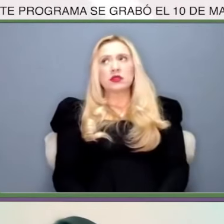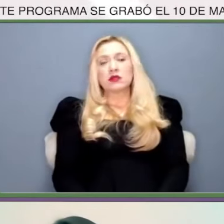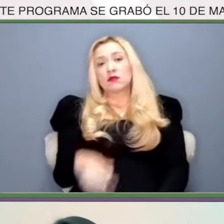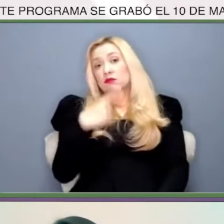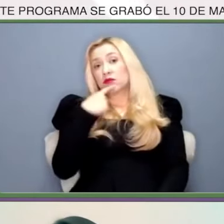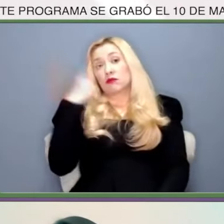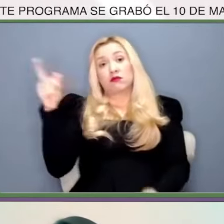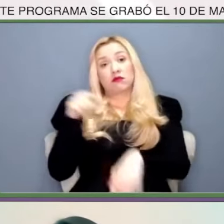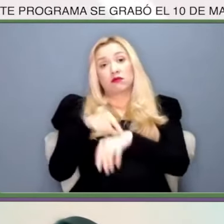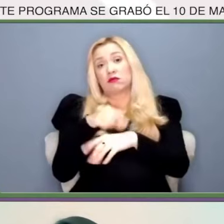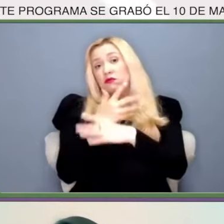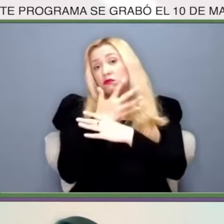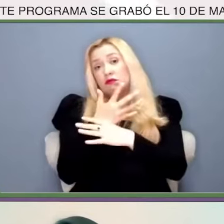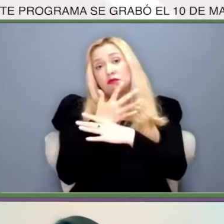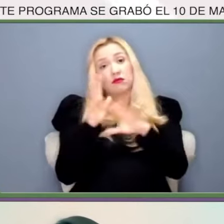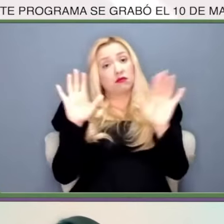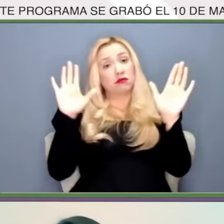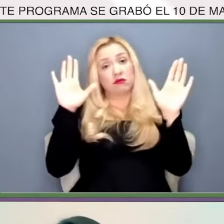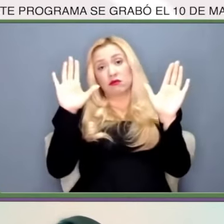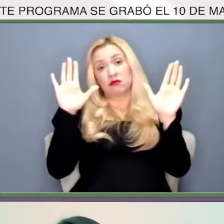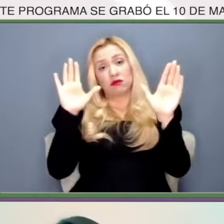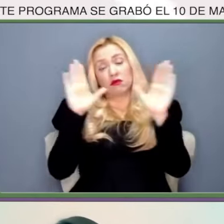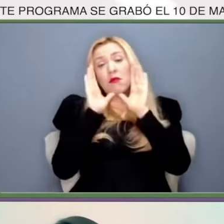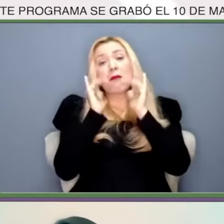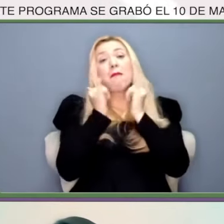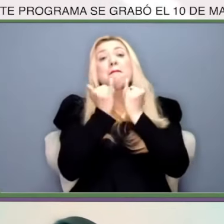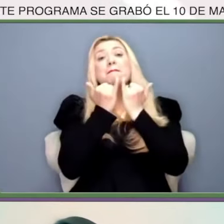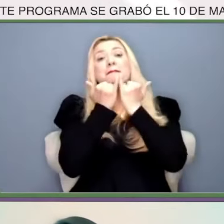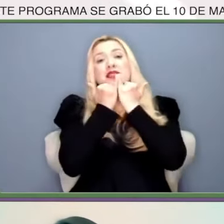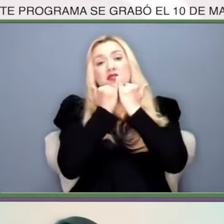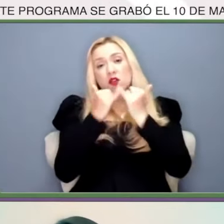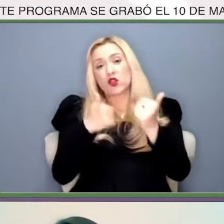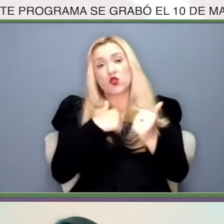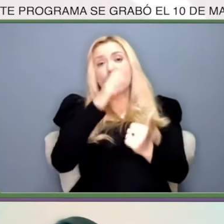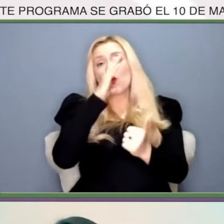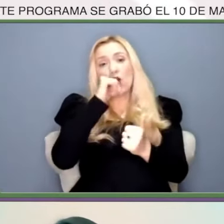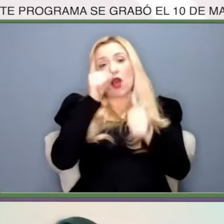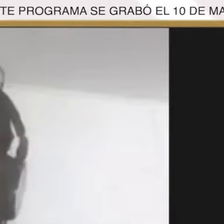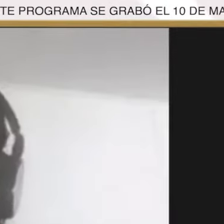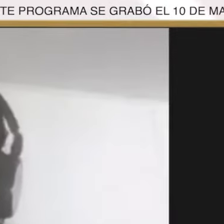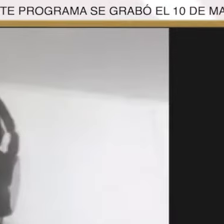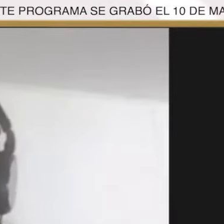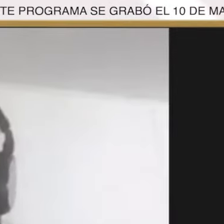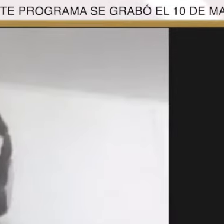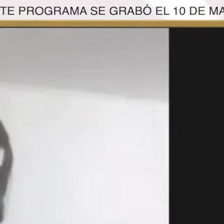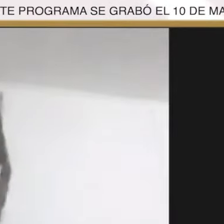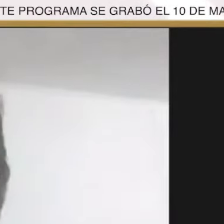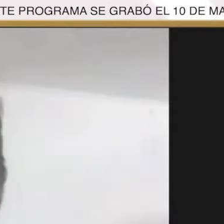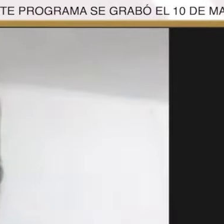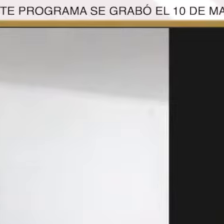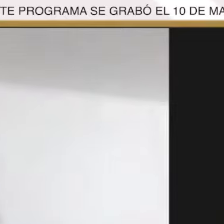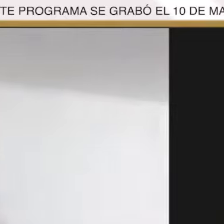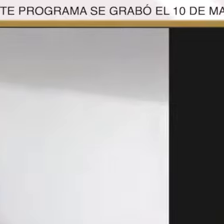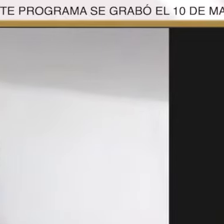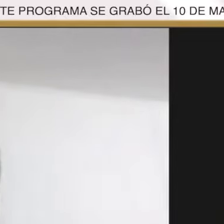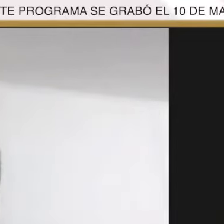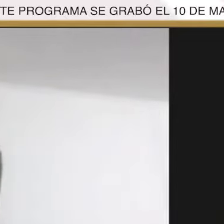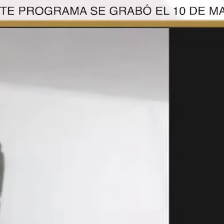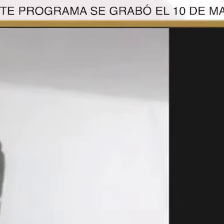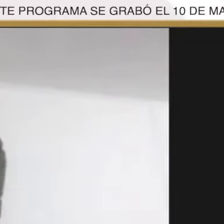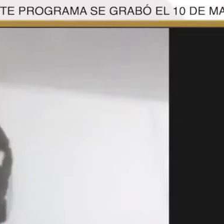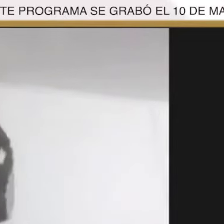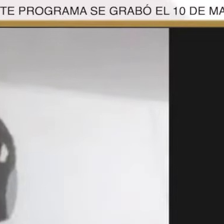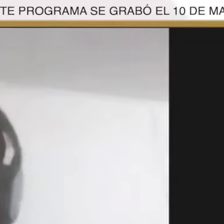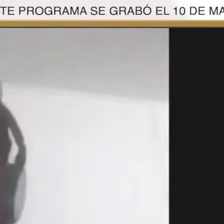dicho. Hay prioridades. No puedo priorizar tu tratamiento de reemplazo hormonal ante toda